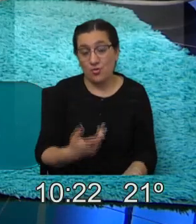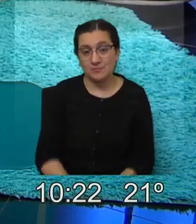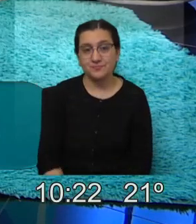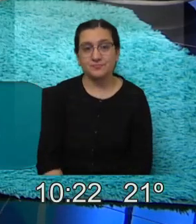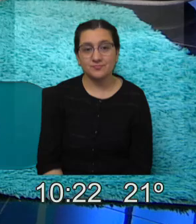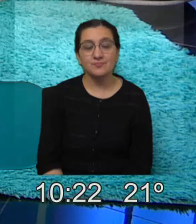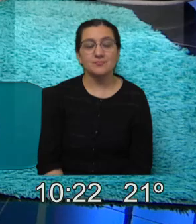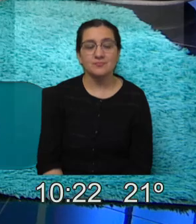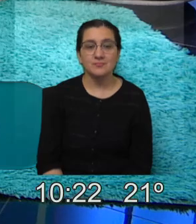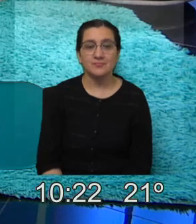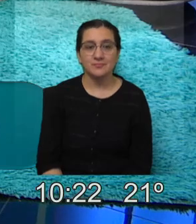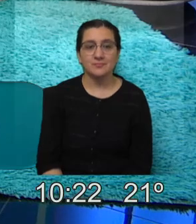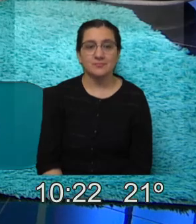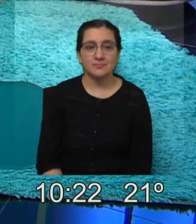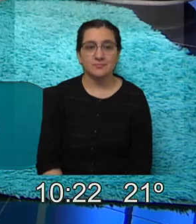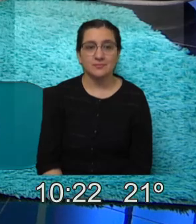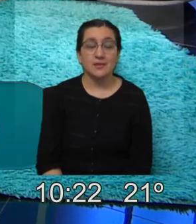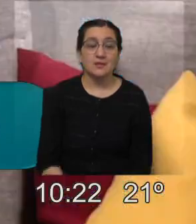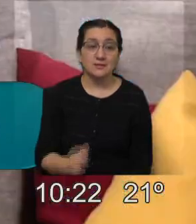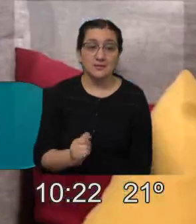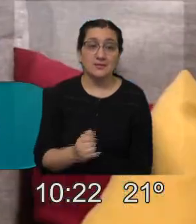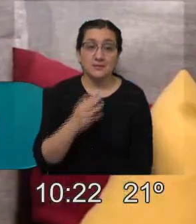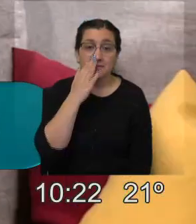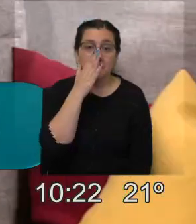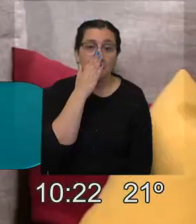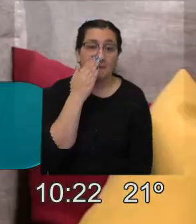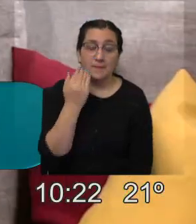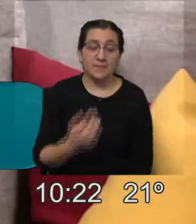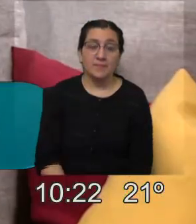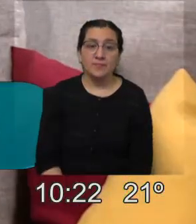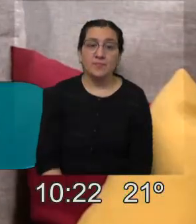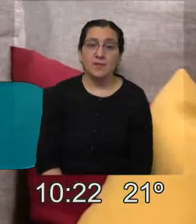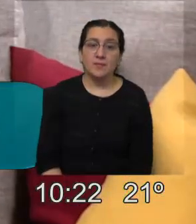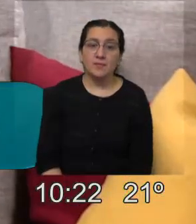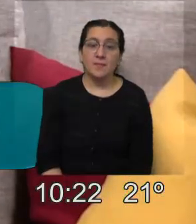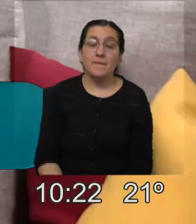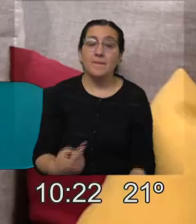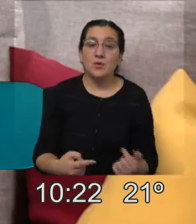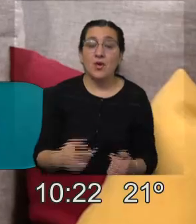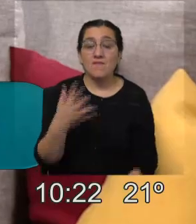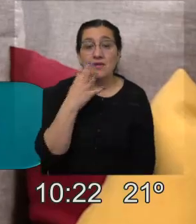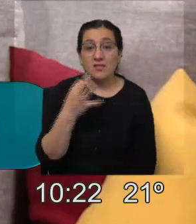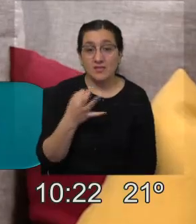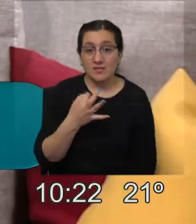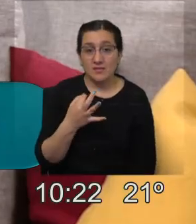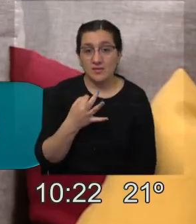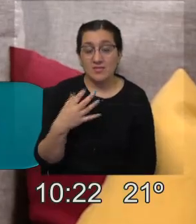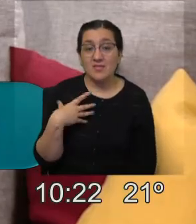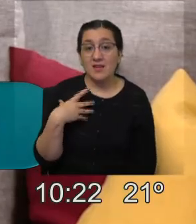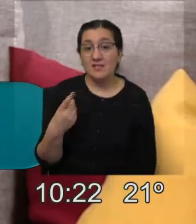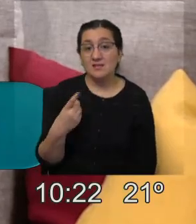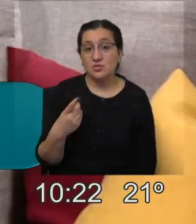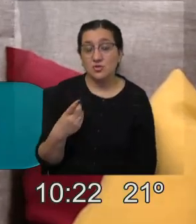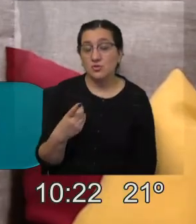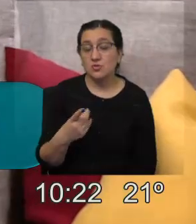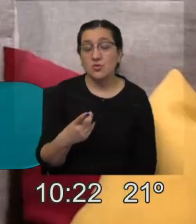una posición en la que uno se sitúa, aunque no quieras. ¿De un lado o del otro? ¿En eso? Lo que pasa es que sí es cierto que desde la dirección tampoco se ha